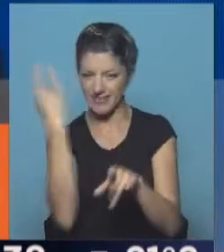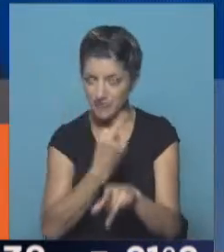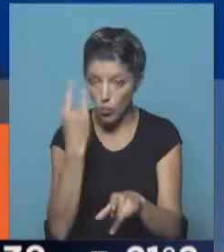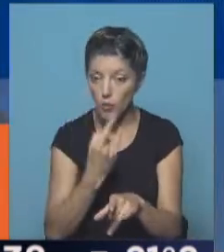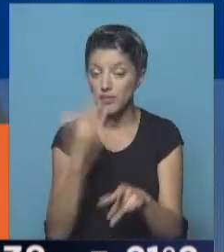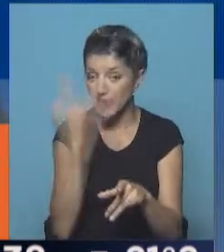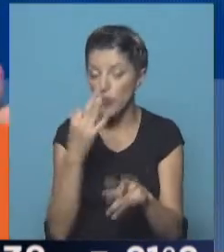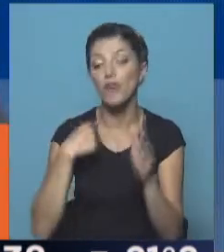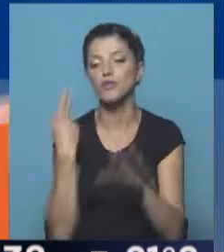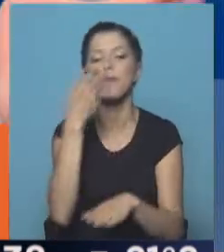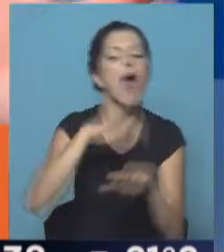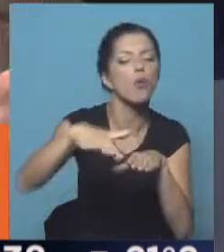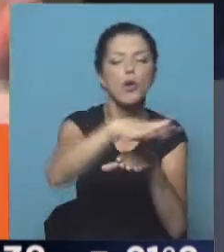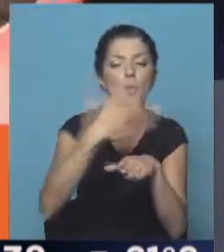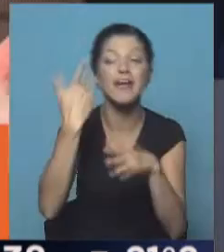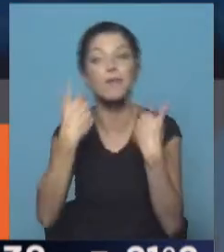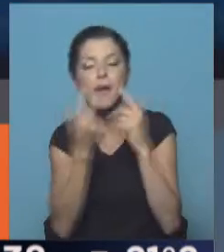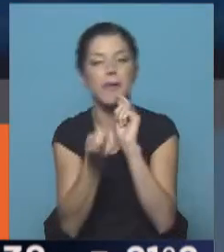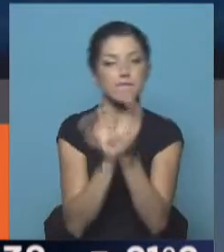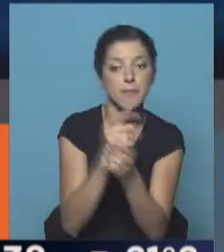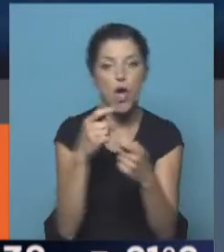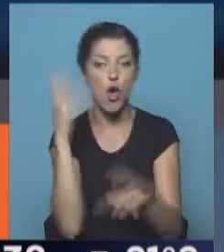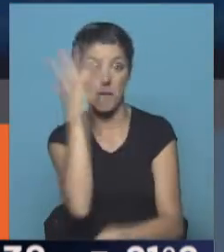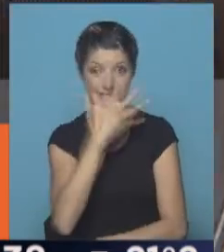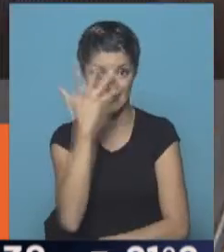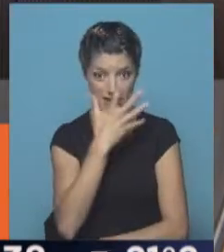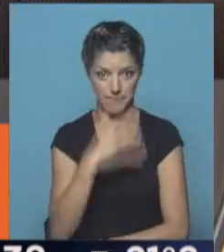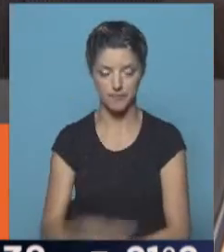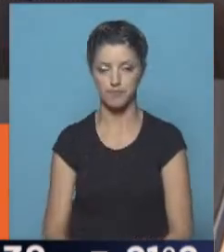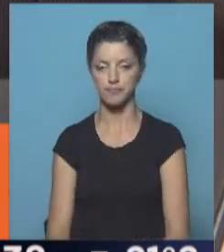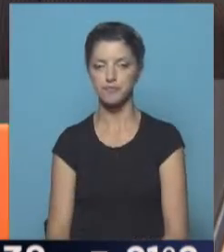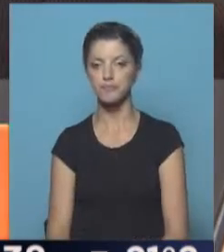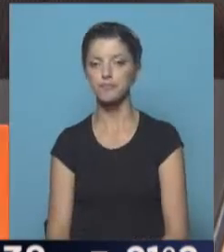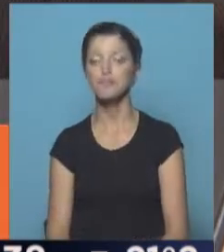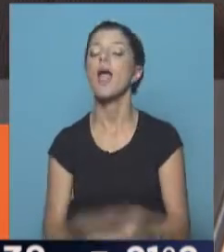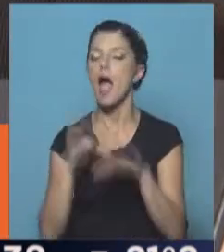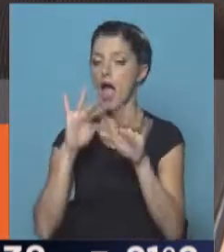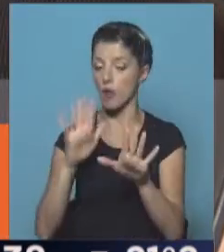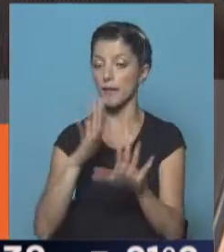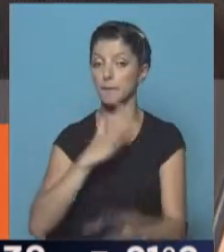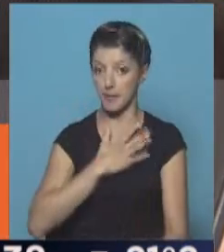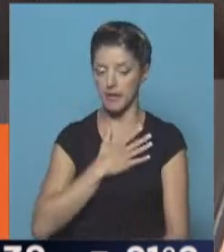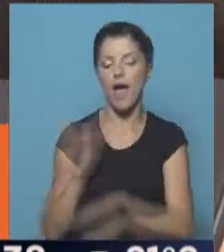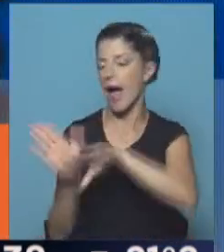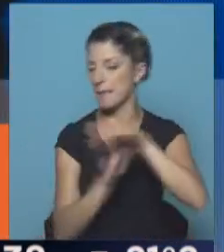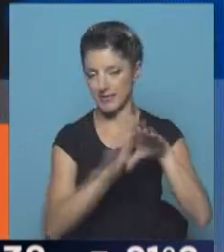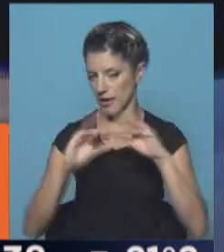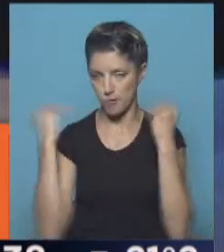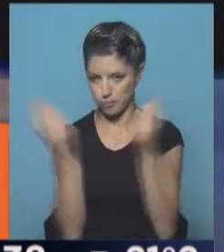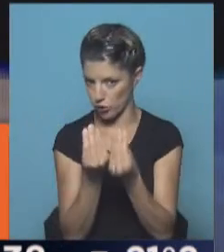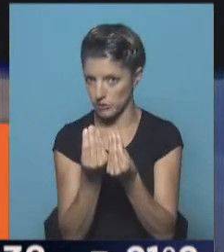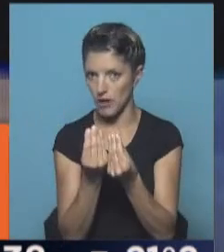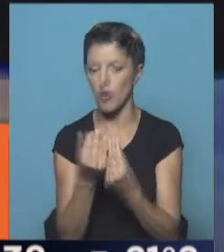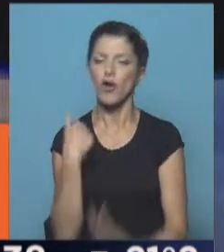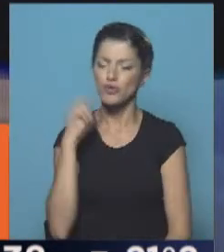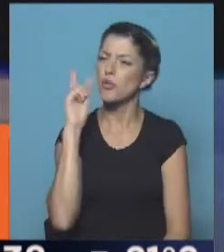más oscilantes, más frágiles, ¿no? Como lo dicen swing states, ¿no? Swing states, es así. Ahora, lo que me parece que más allá de cuál sea el resultado, lo que estamos viendo con los